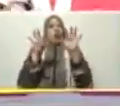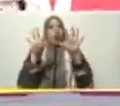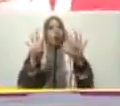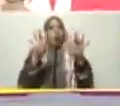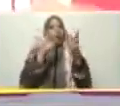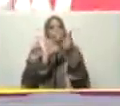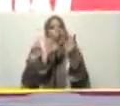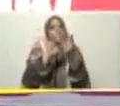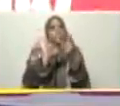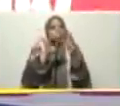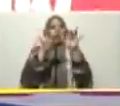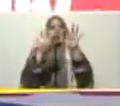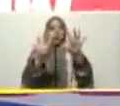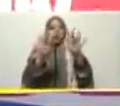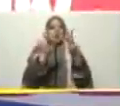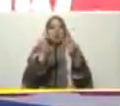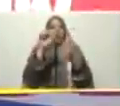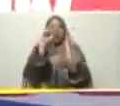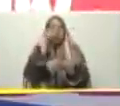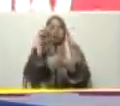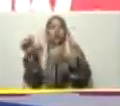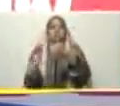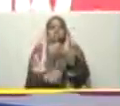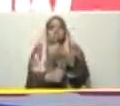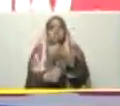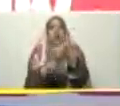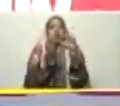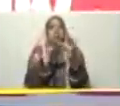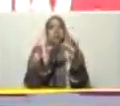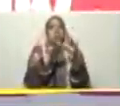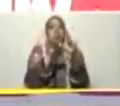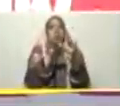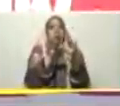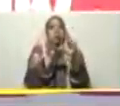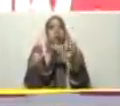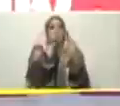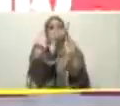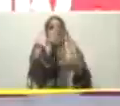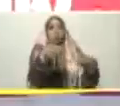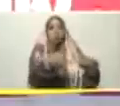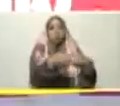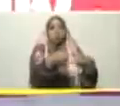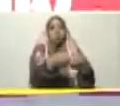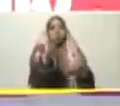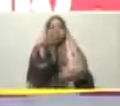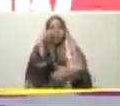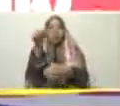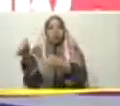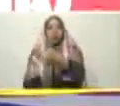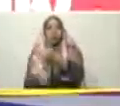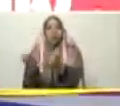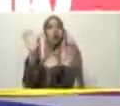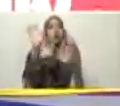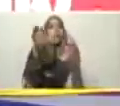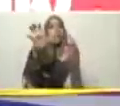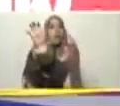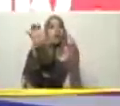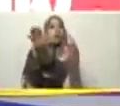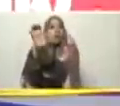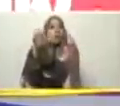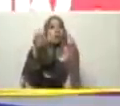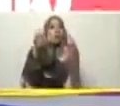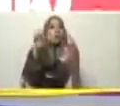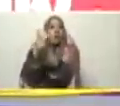nueva vicepresidencia 12 un vicepresidente de una red y era vicepresidente denos esparta anzoátegui